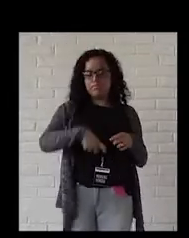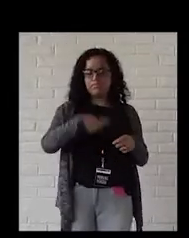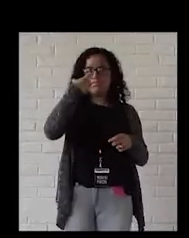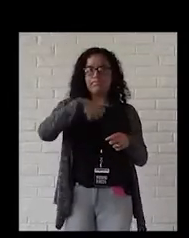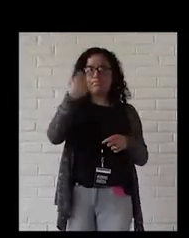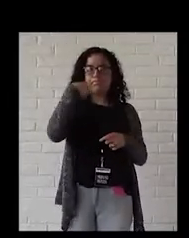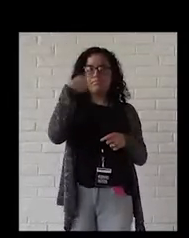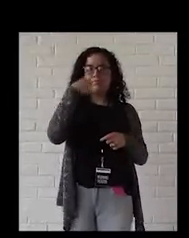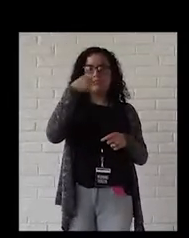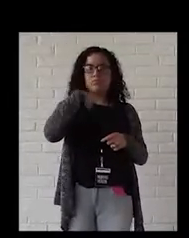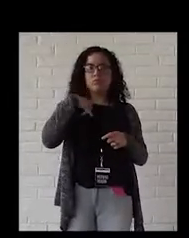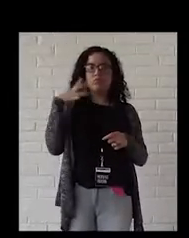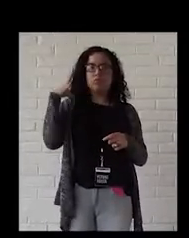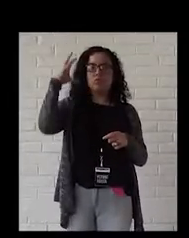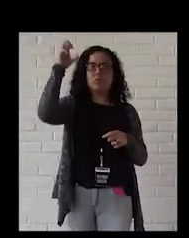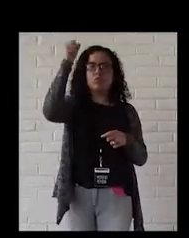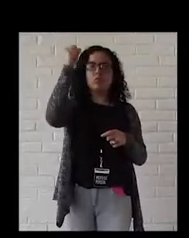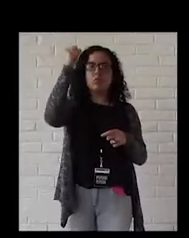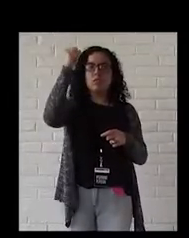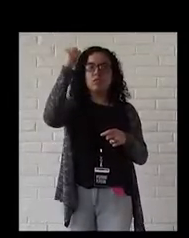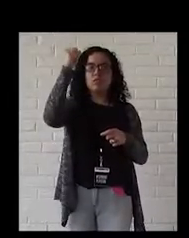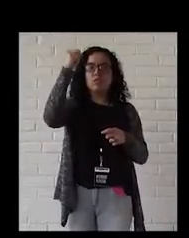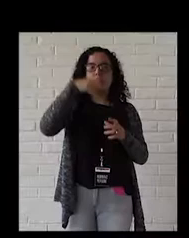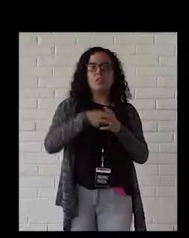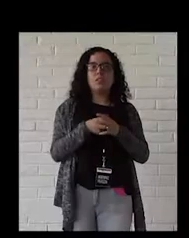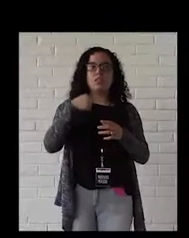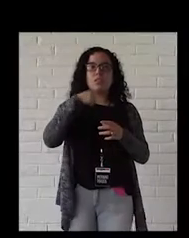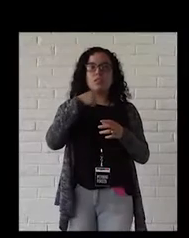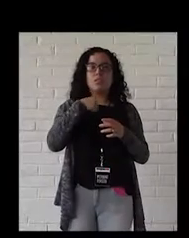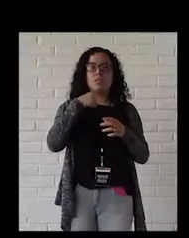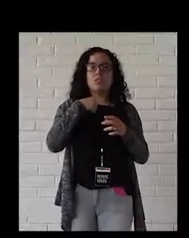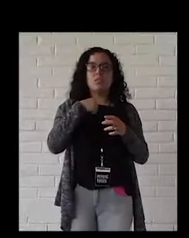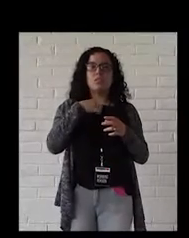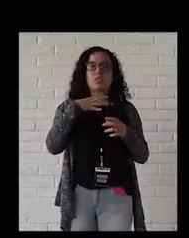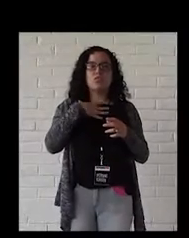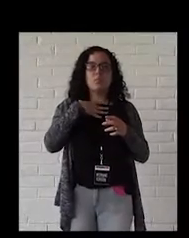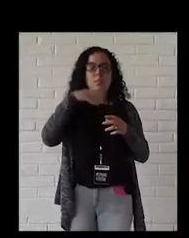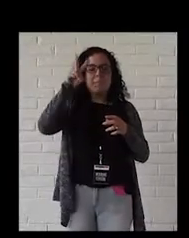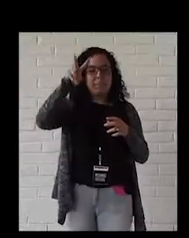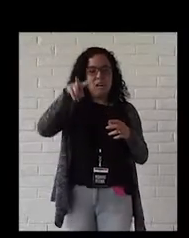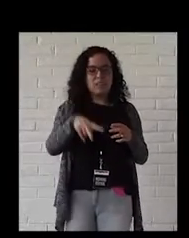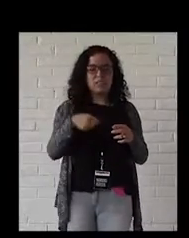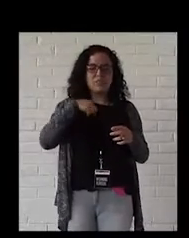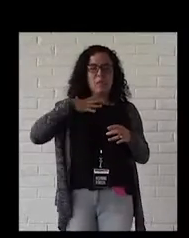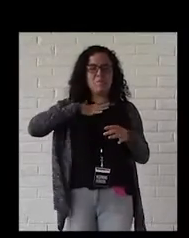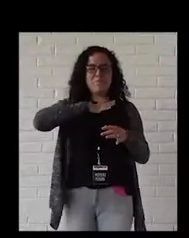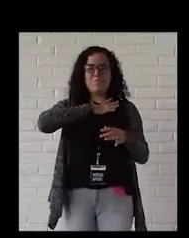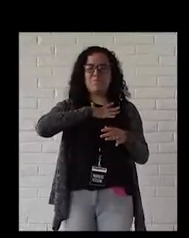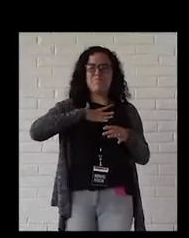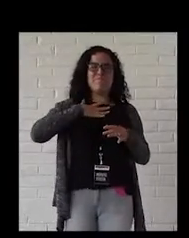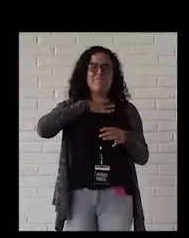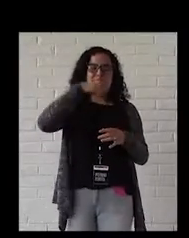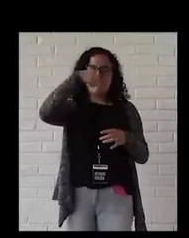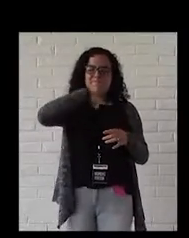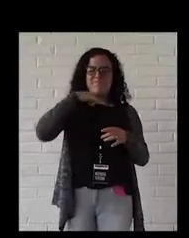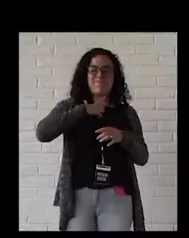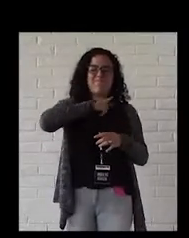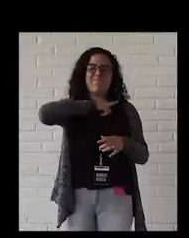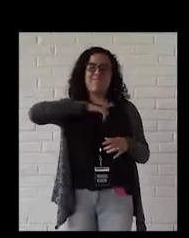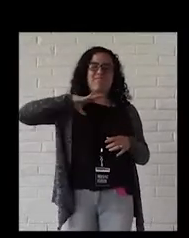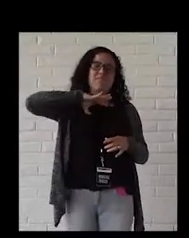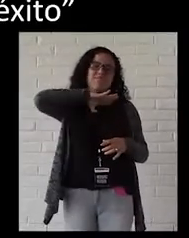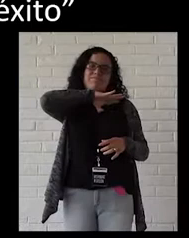más iba a ser capaz yo de crear una realidad donde yo realmente me iba a poder dedicar a mi pasión, a lo que a mí me gusta.